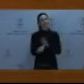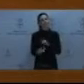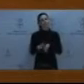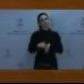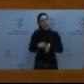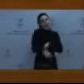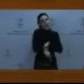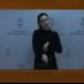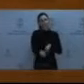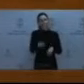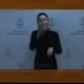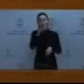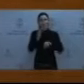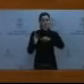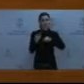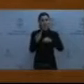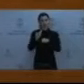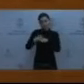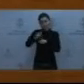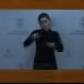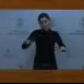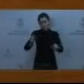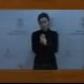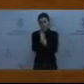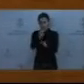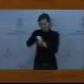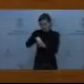legítimos representantes del resto de trabajadores,